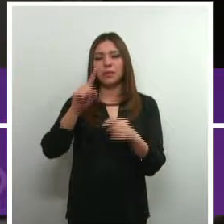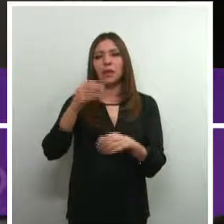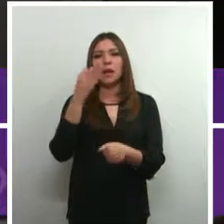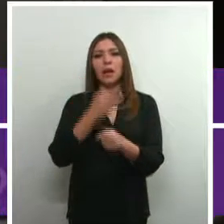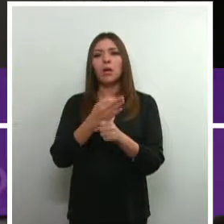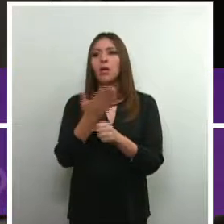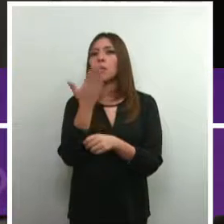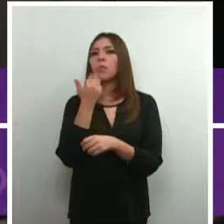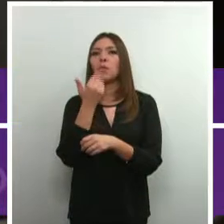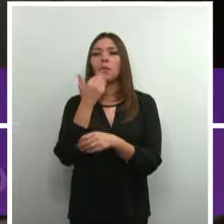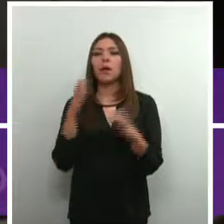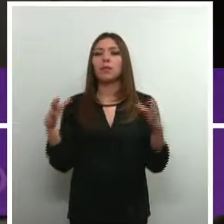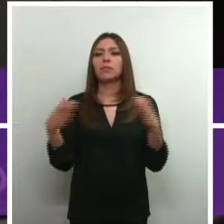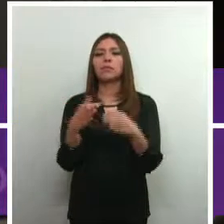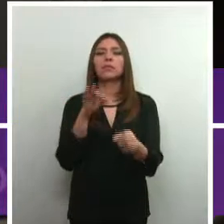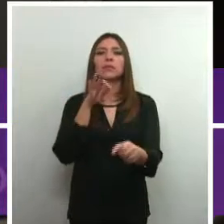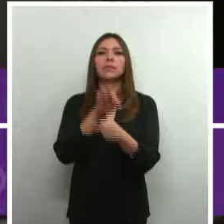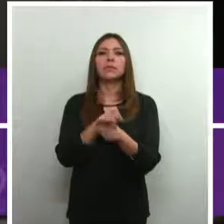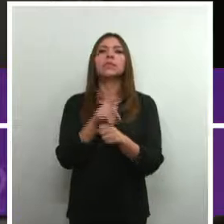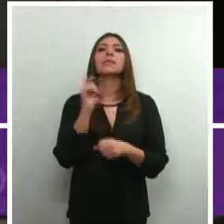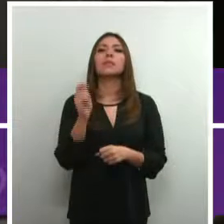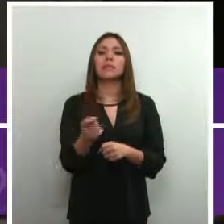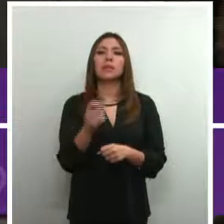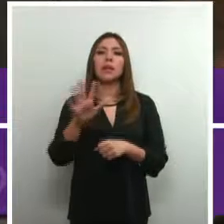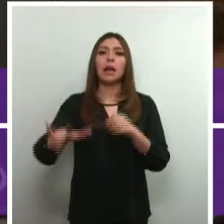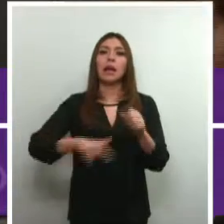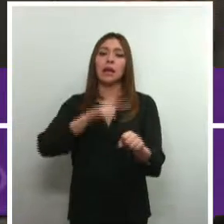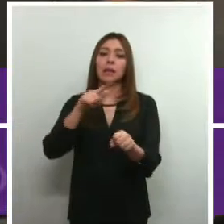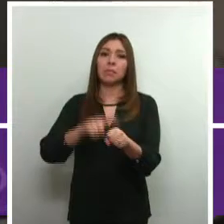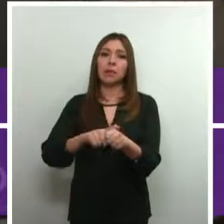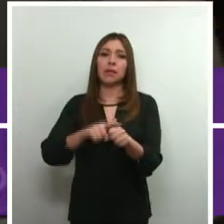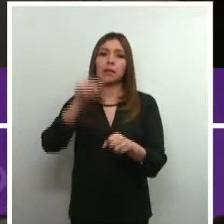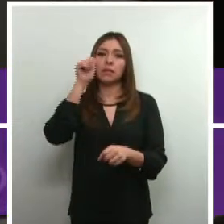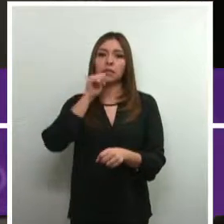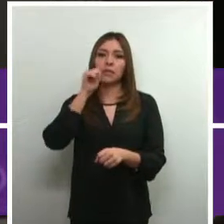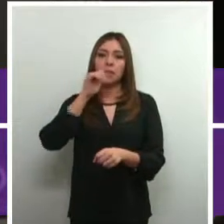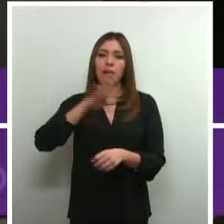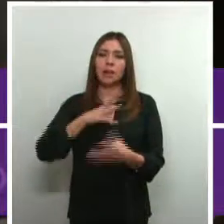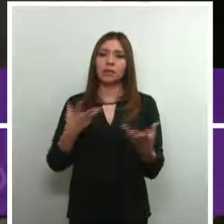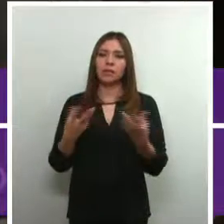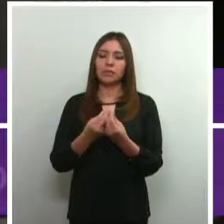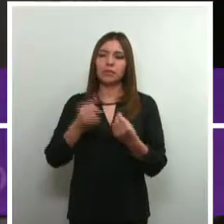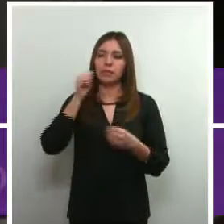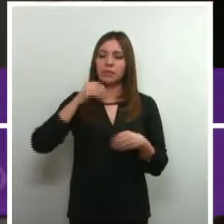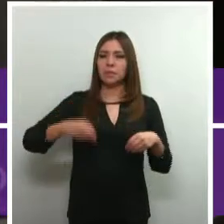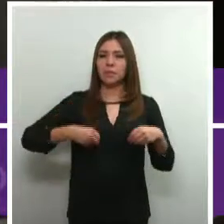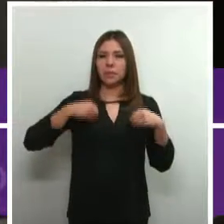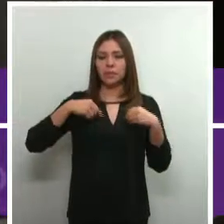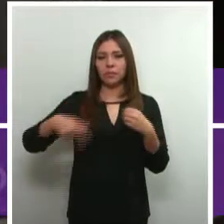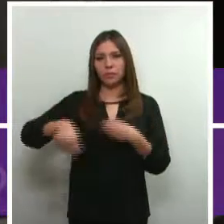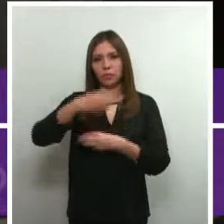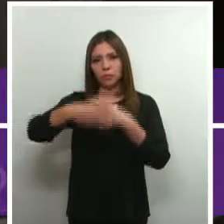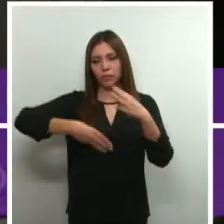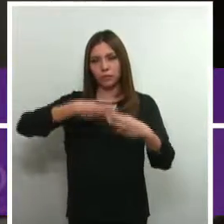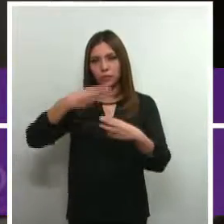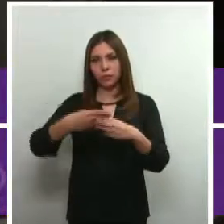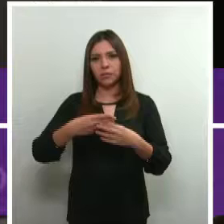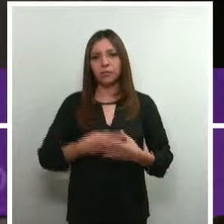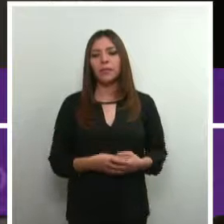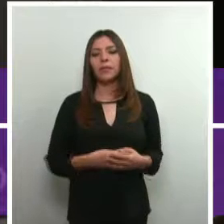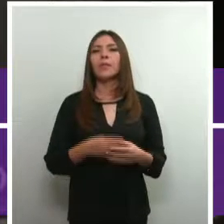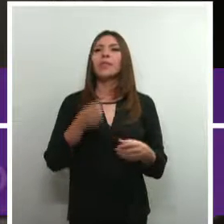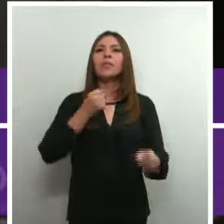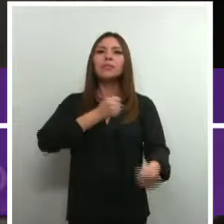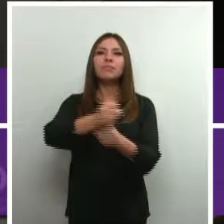totalmente desprotegido, los animales con los que compartimos este mundo. La violencia, diputadas